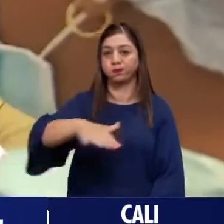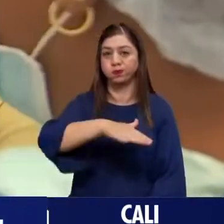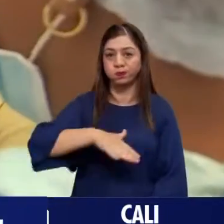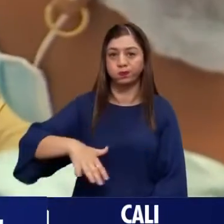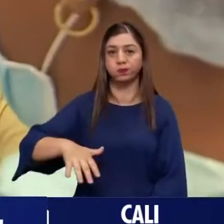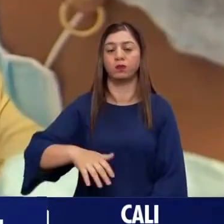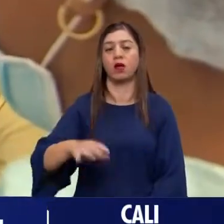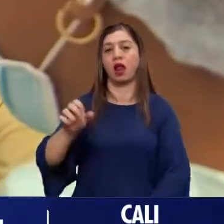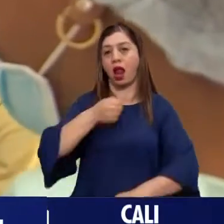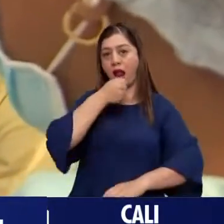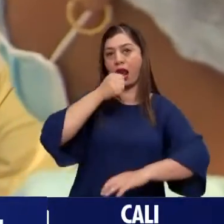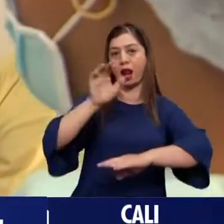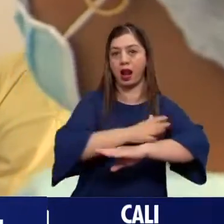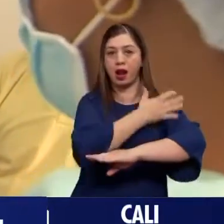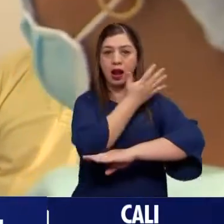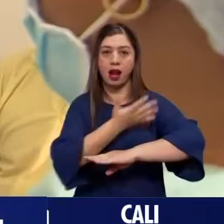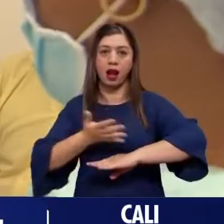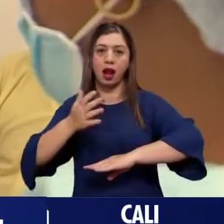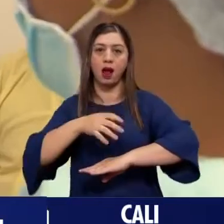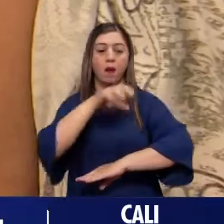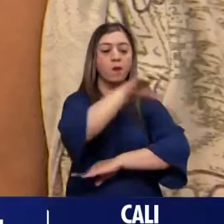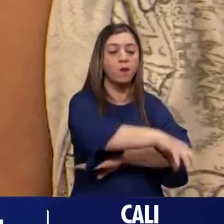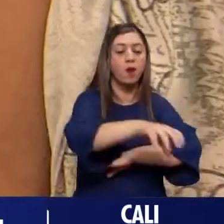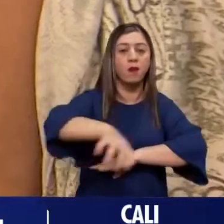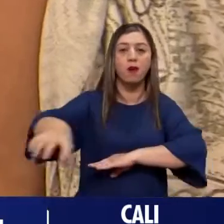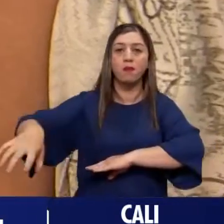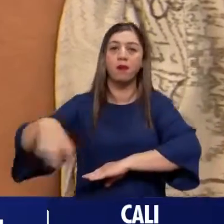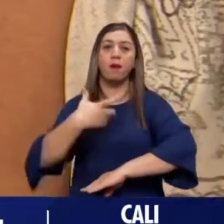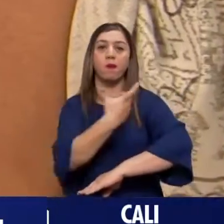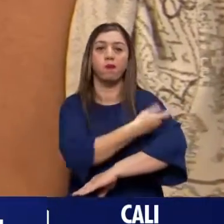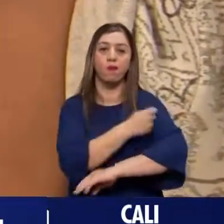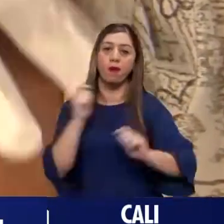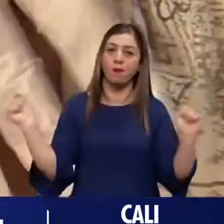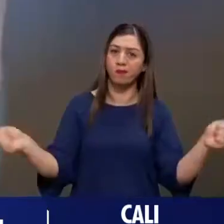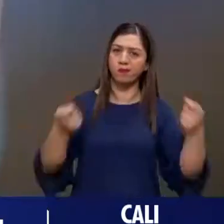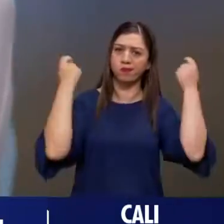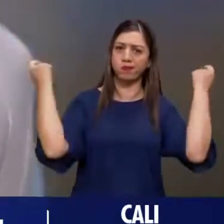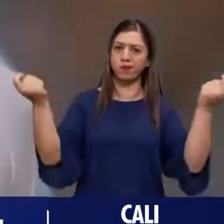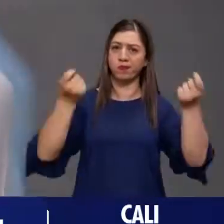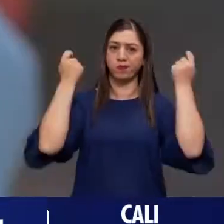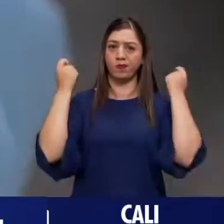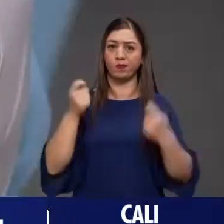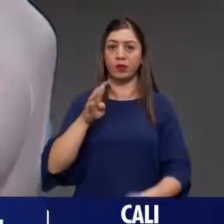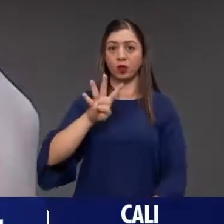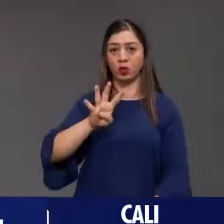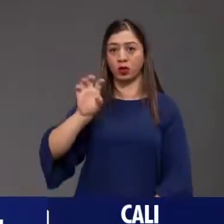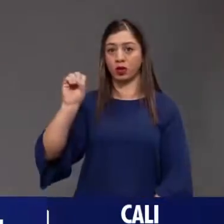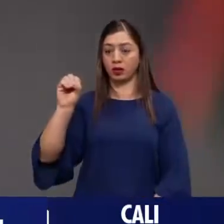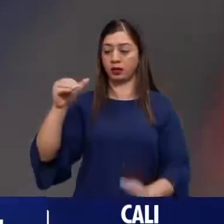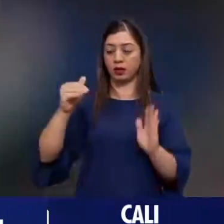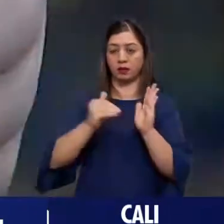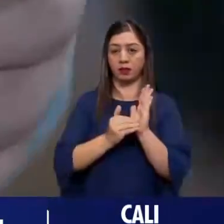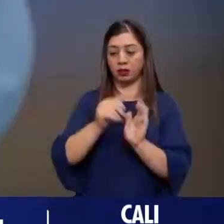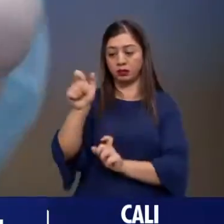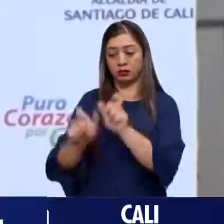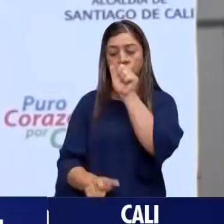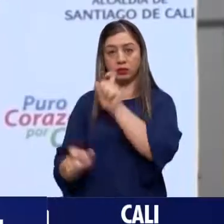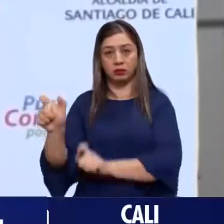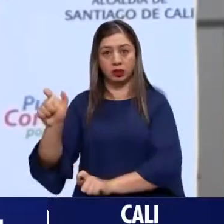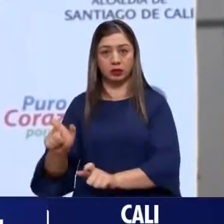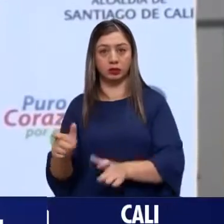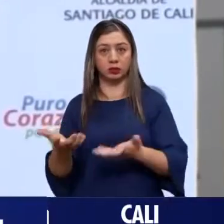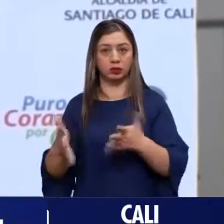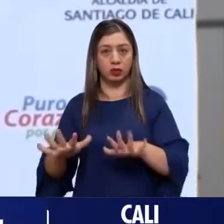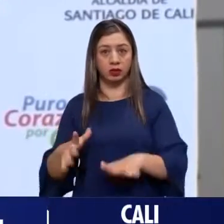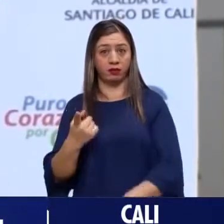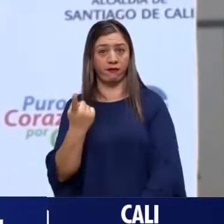el concierto, en los puntos de vacunación, estimulando que esas 40.000 personas aproximadamente